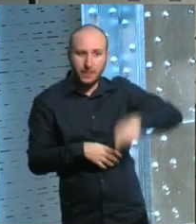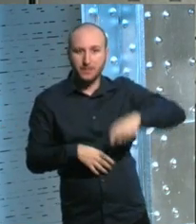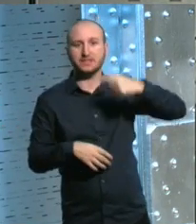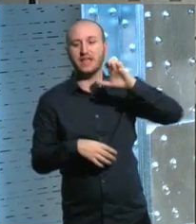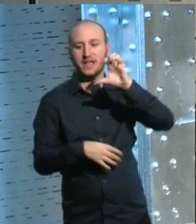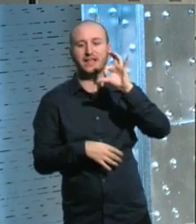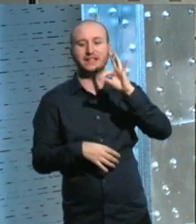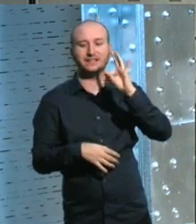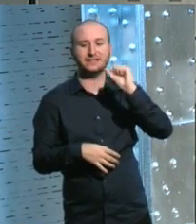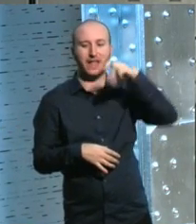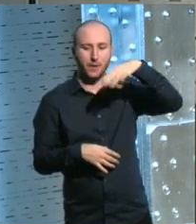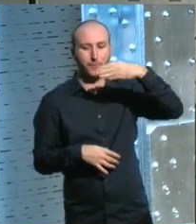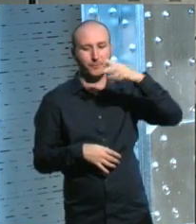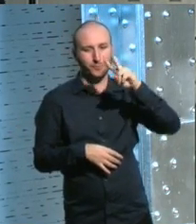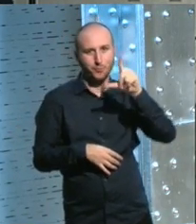es Europa.